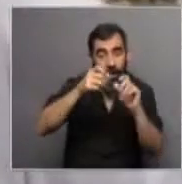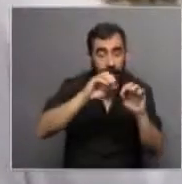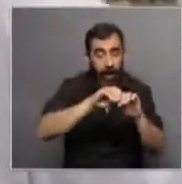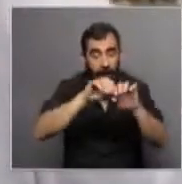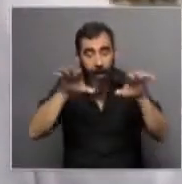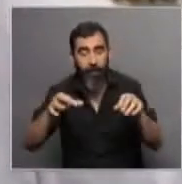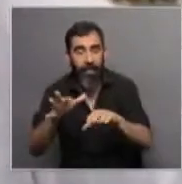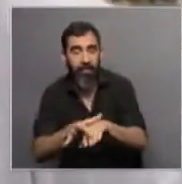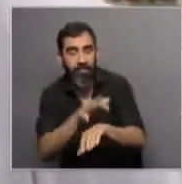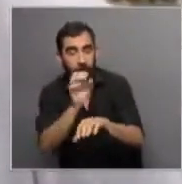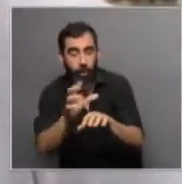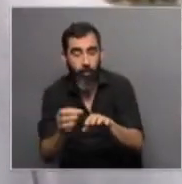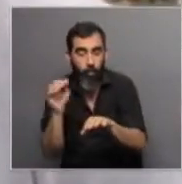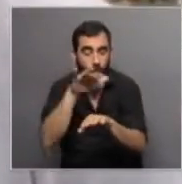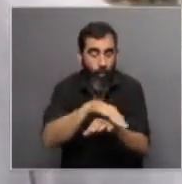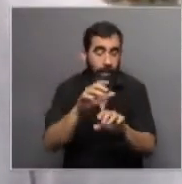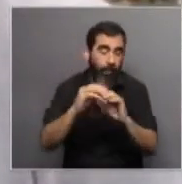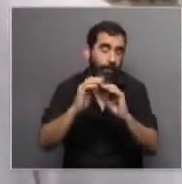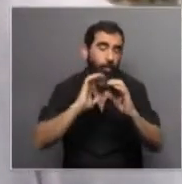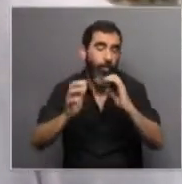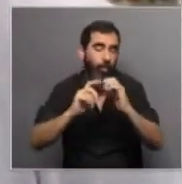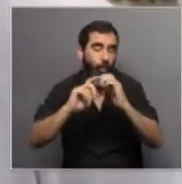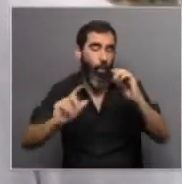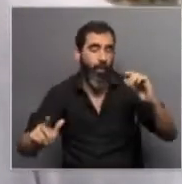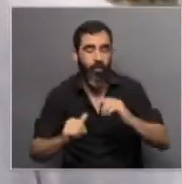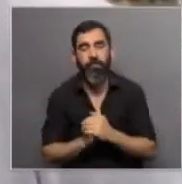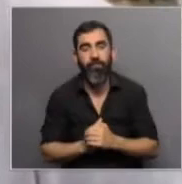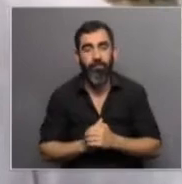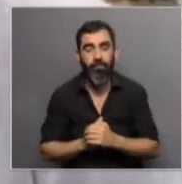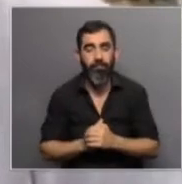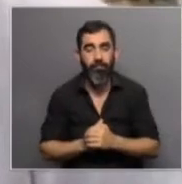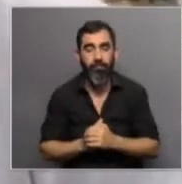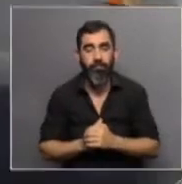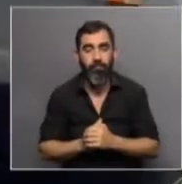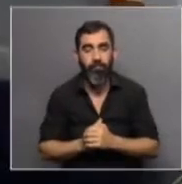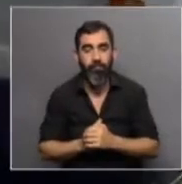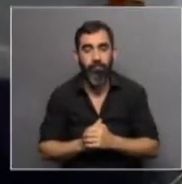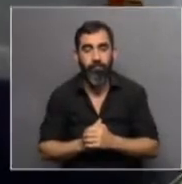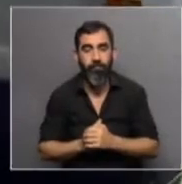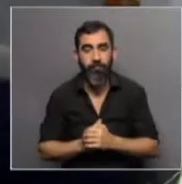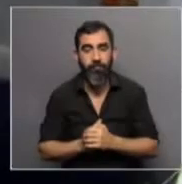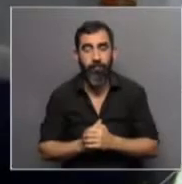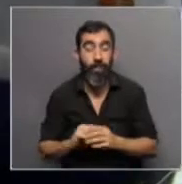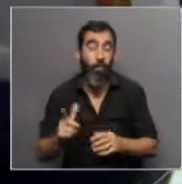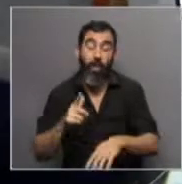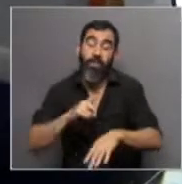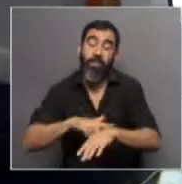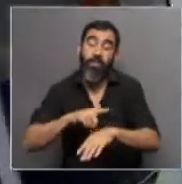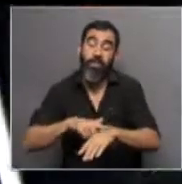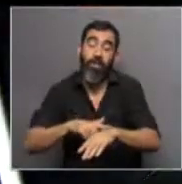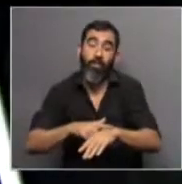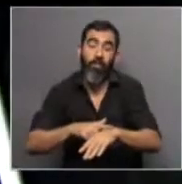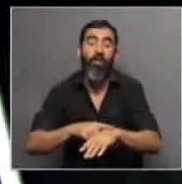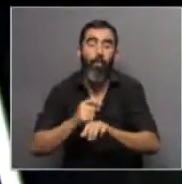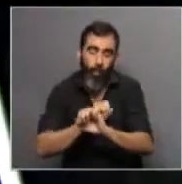de la célula y eso genera una corriente. Excelente. ¿Sí? Está claro. Marita, nos quedamos sin tiempo y no